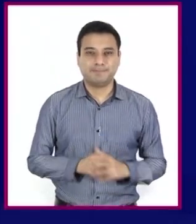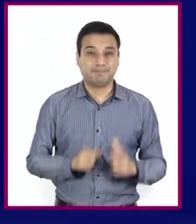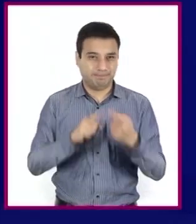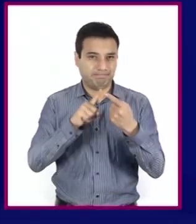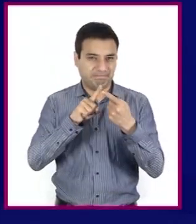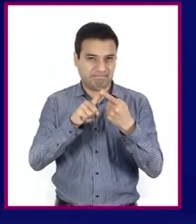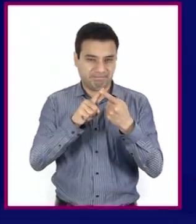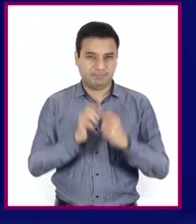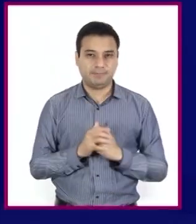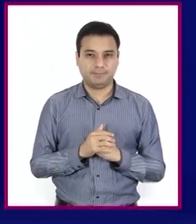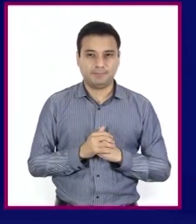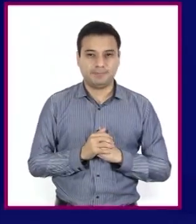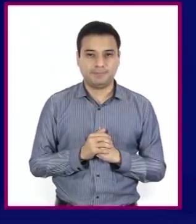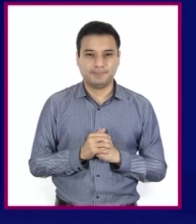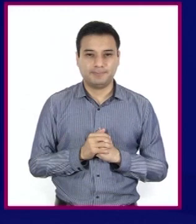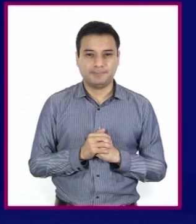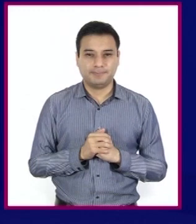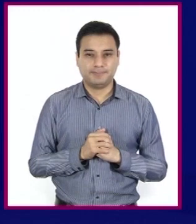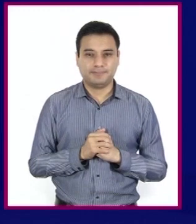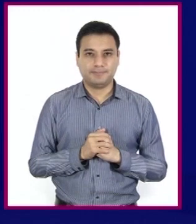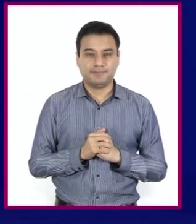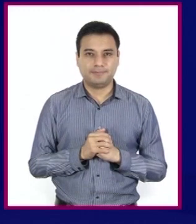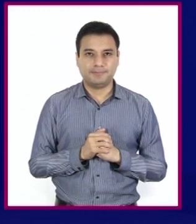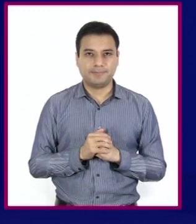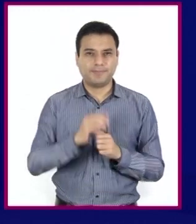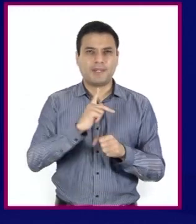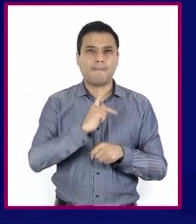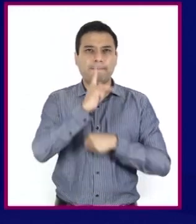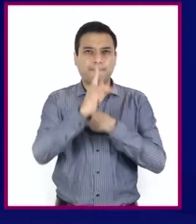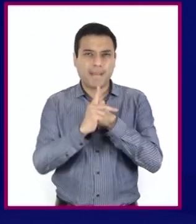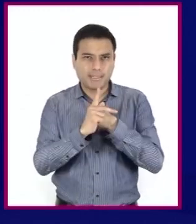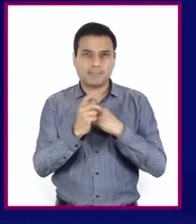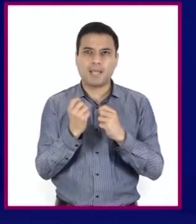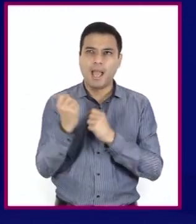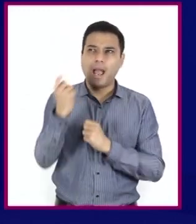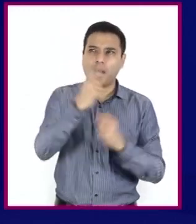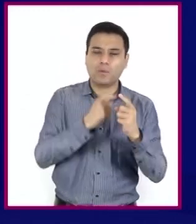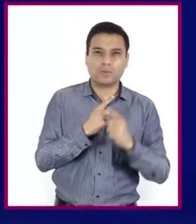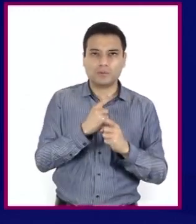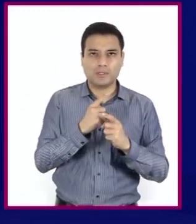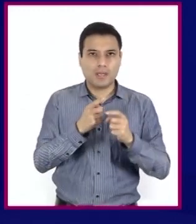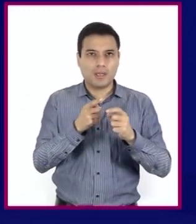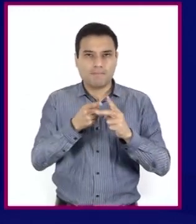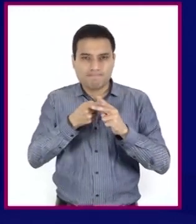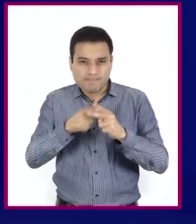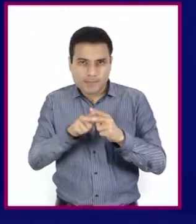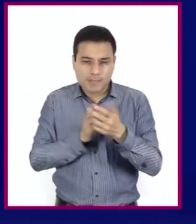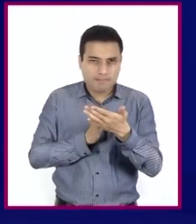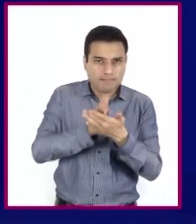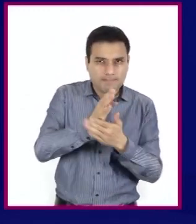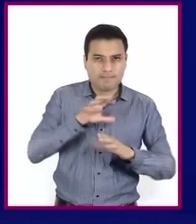¿Cuáles fueron las causas que propiciaron la expansión del imperialismo en el mundo?